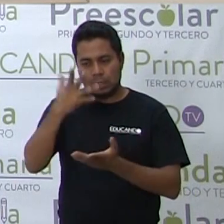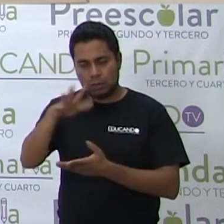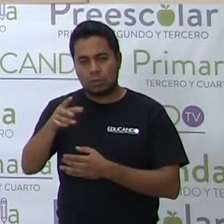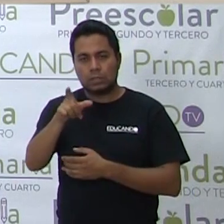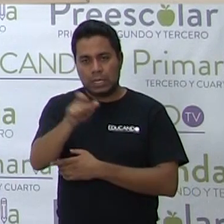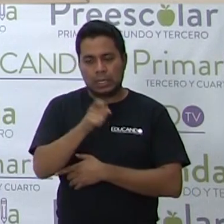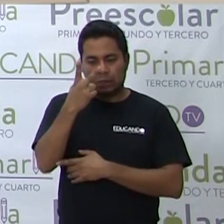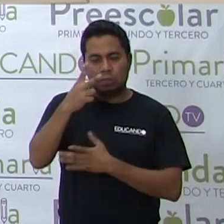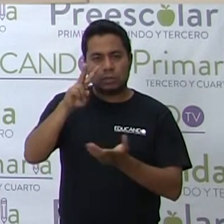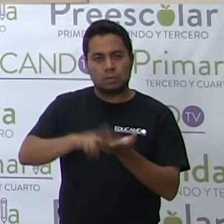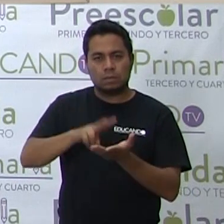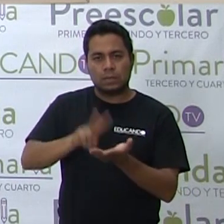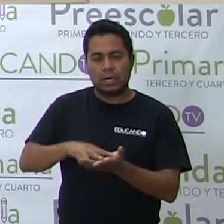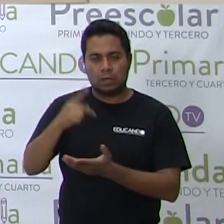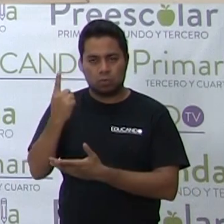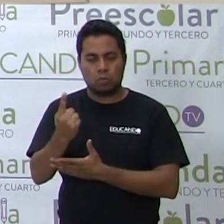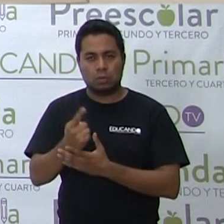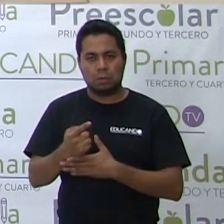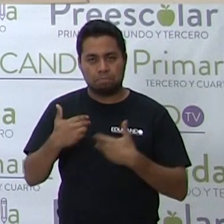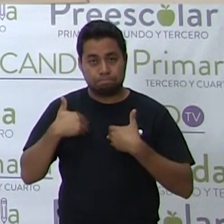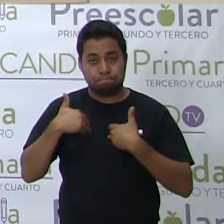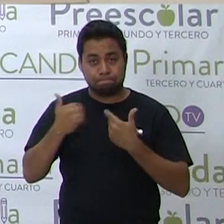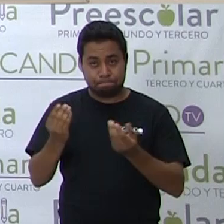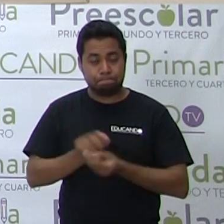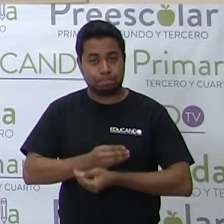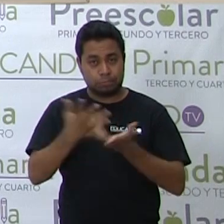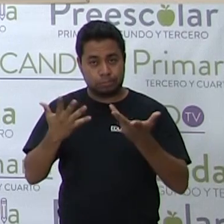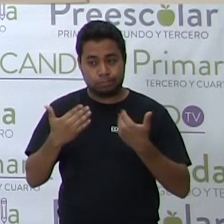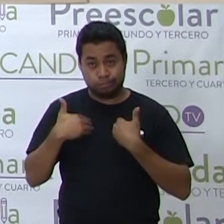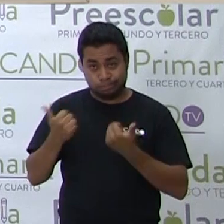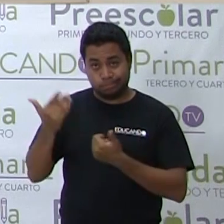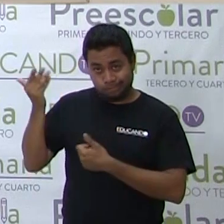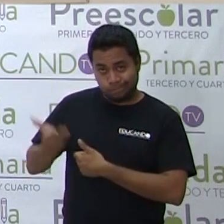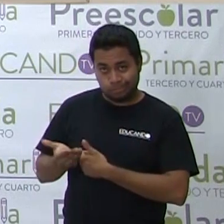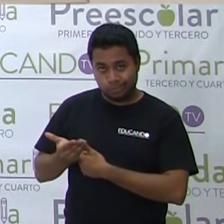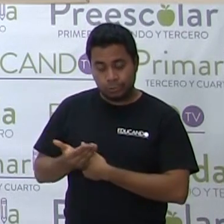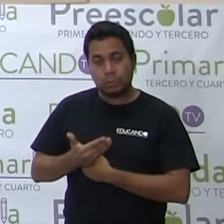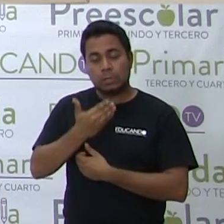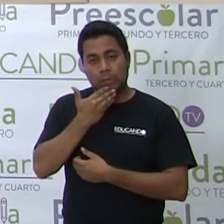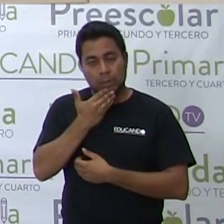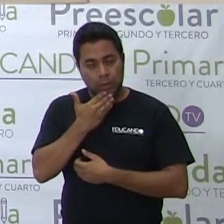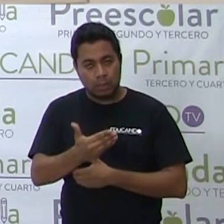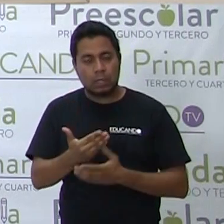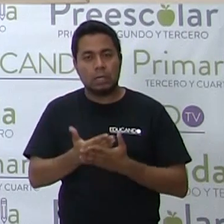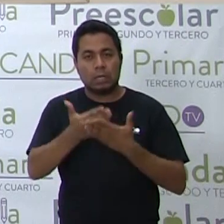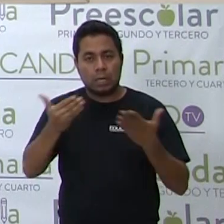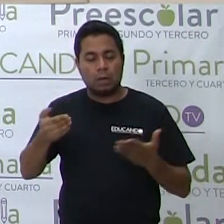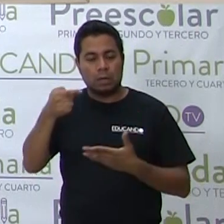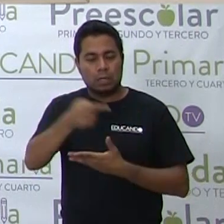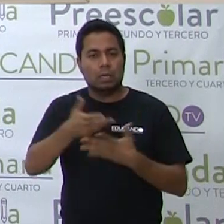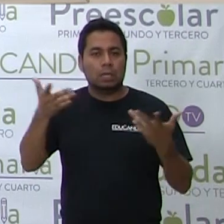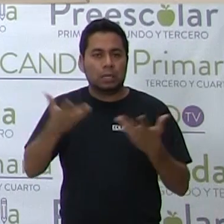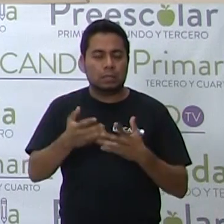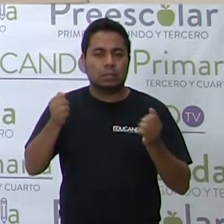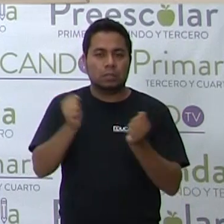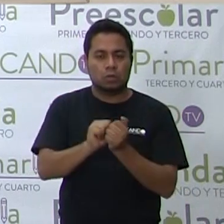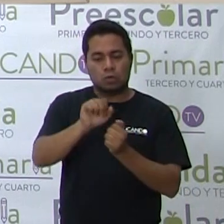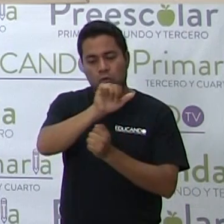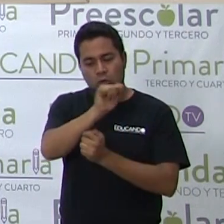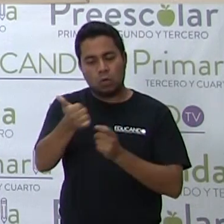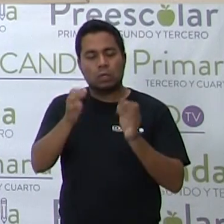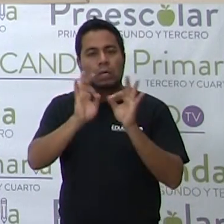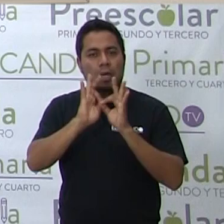x2 vale 1 quedó claro se entendió ahora vamos a hacerlo por el otro